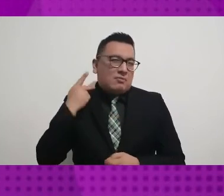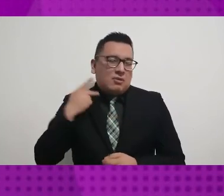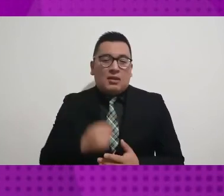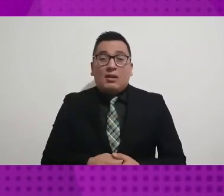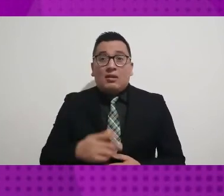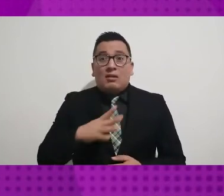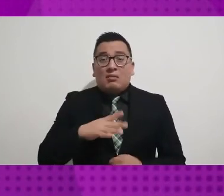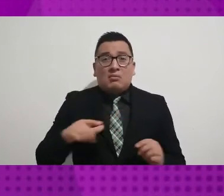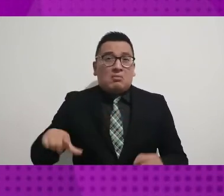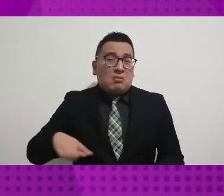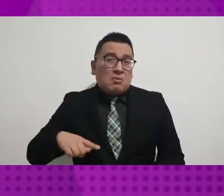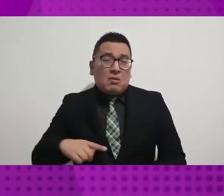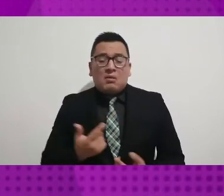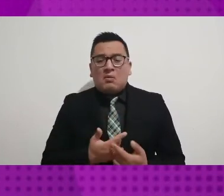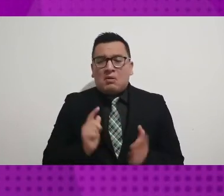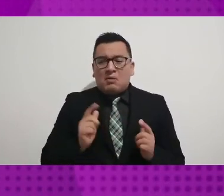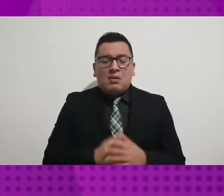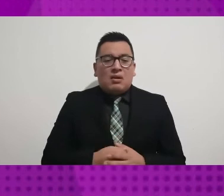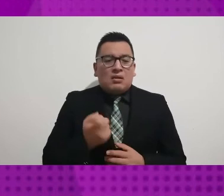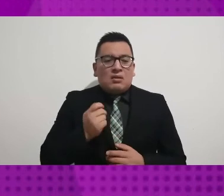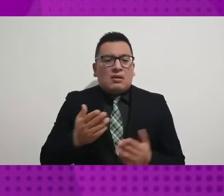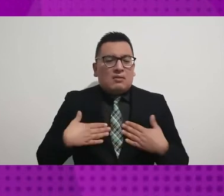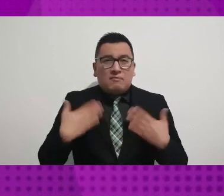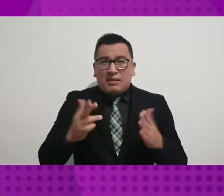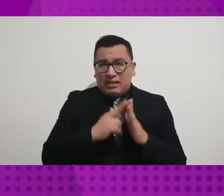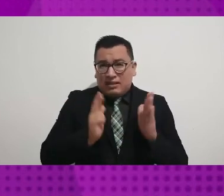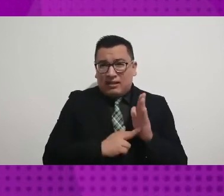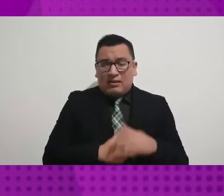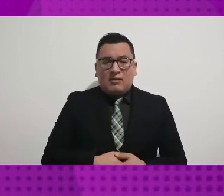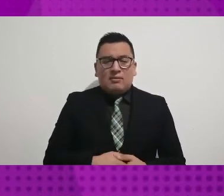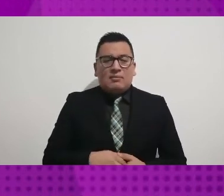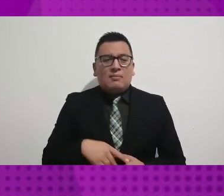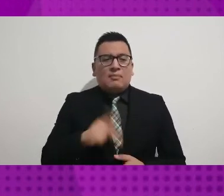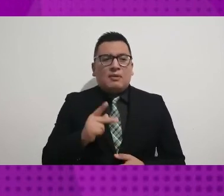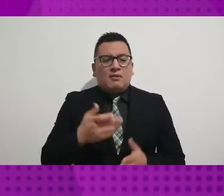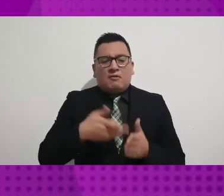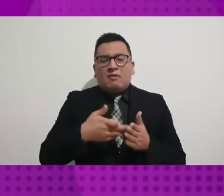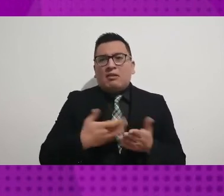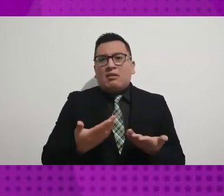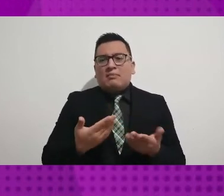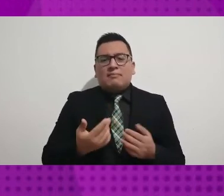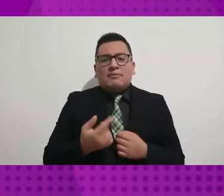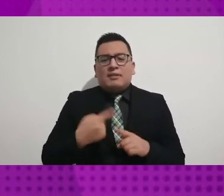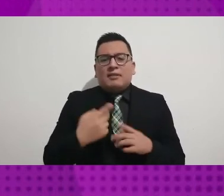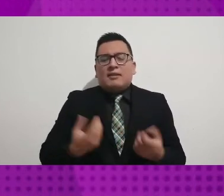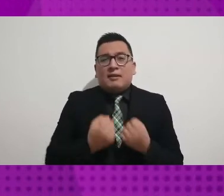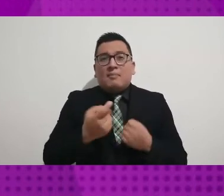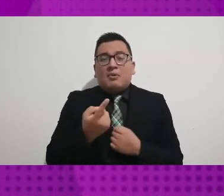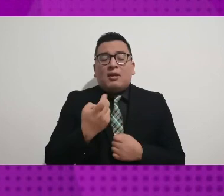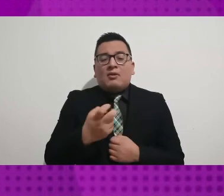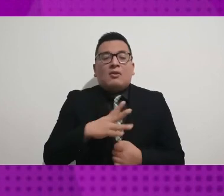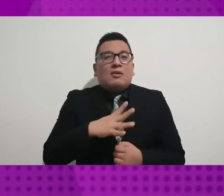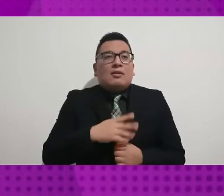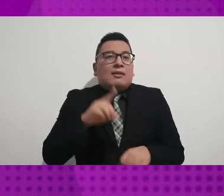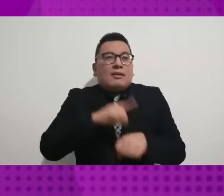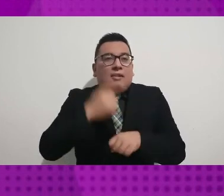¿no? Que la democracia debe entenderse como la certeza en las reglas y la falta de certeza en quién va a ganar, porque esa